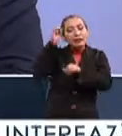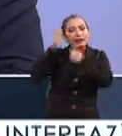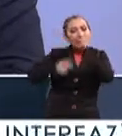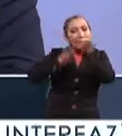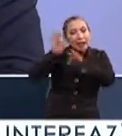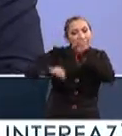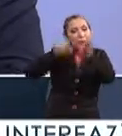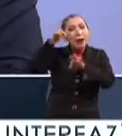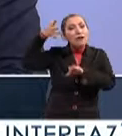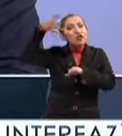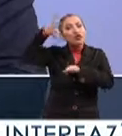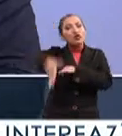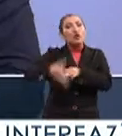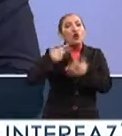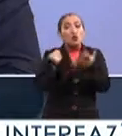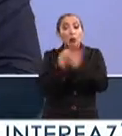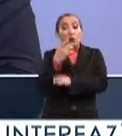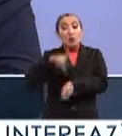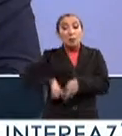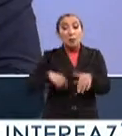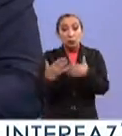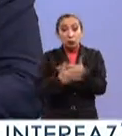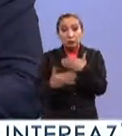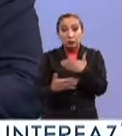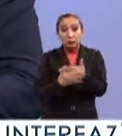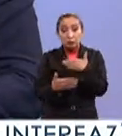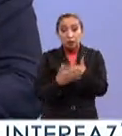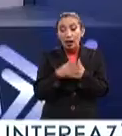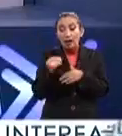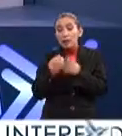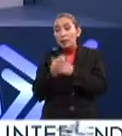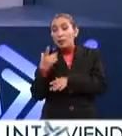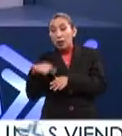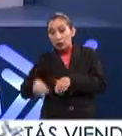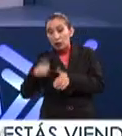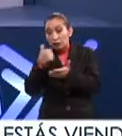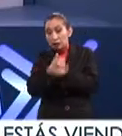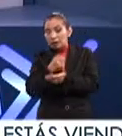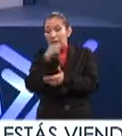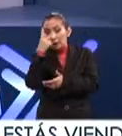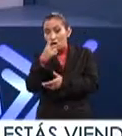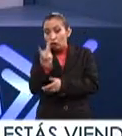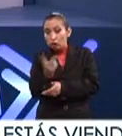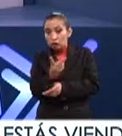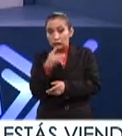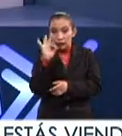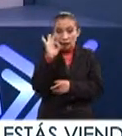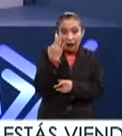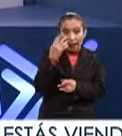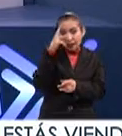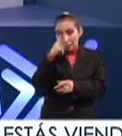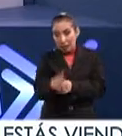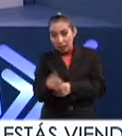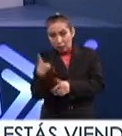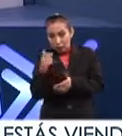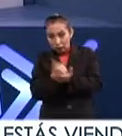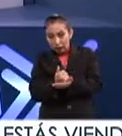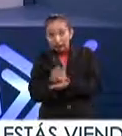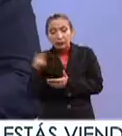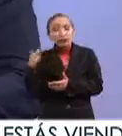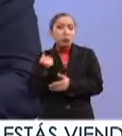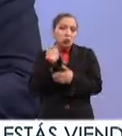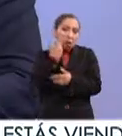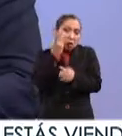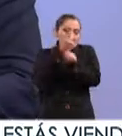abatirlo de cara al inicio de la nueva administración federal y la nueva administración aquí en la Ciudad de México. Bueno, pues no queda más que